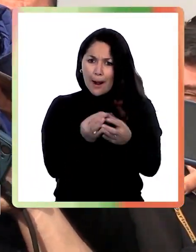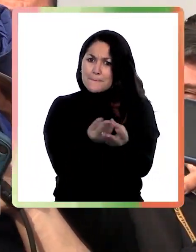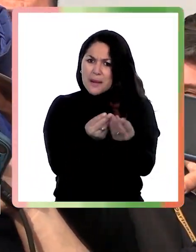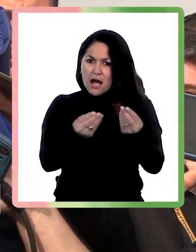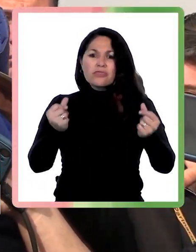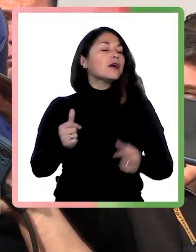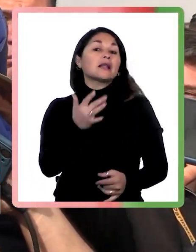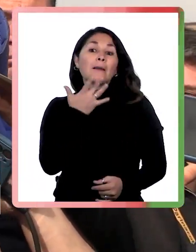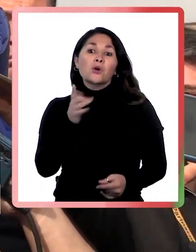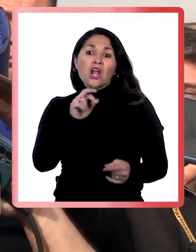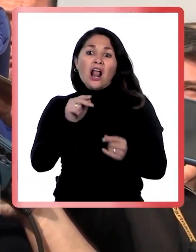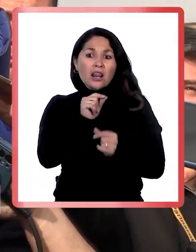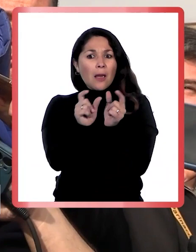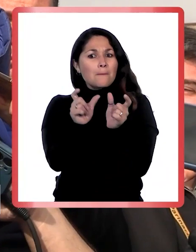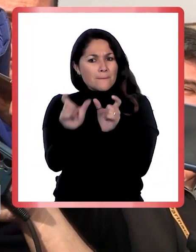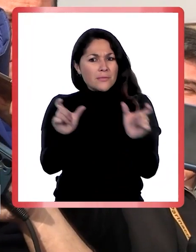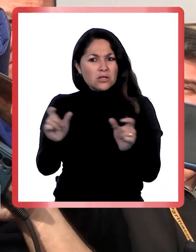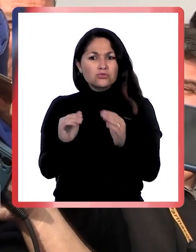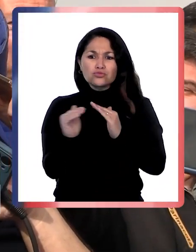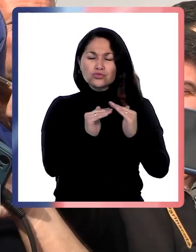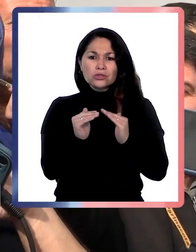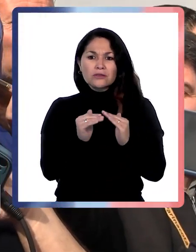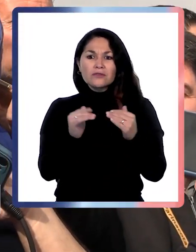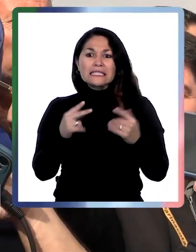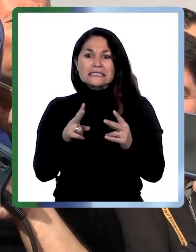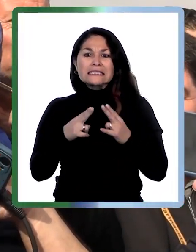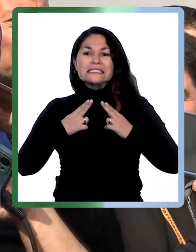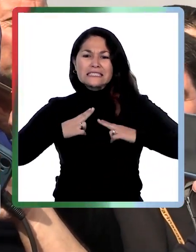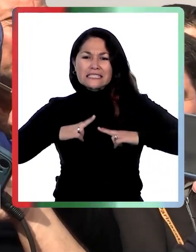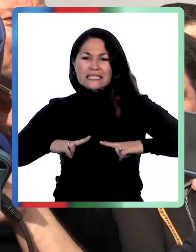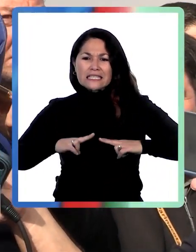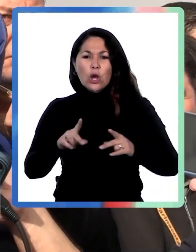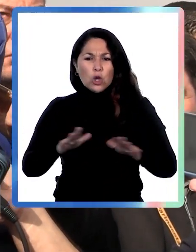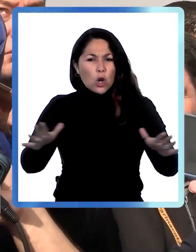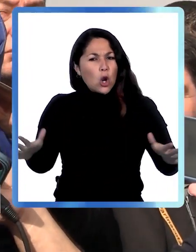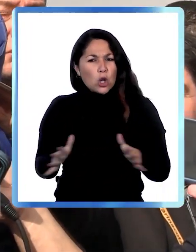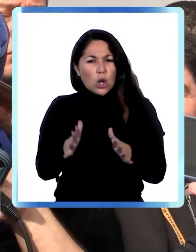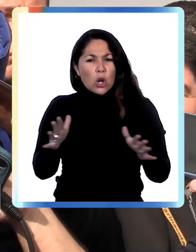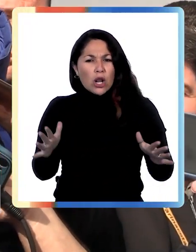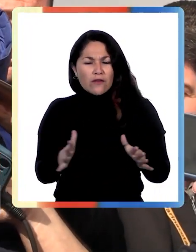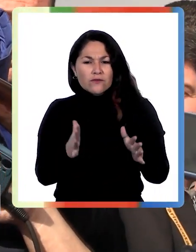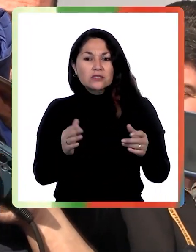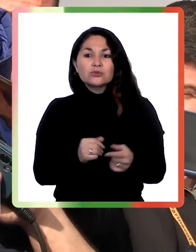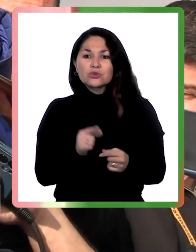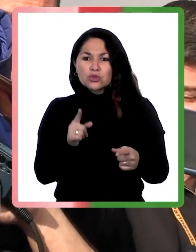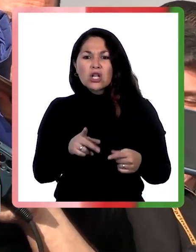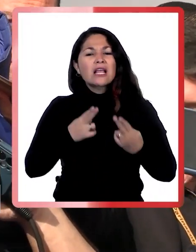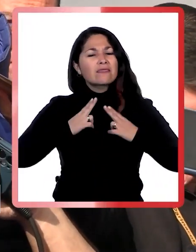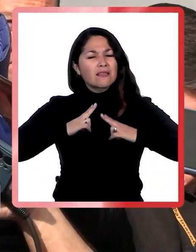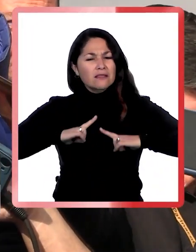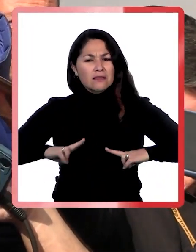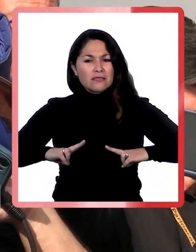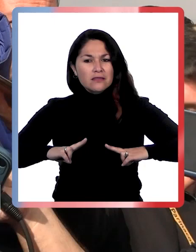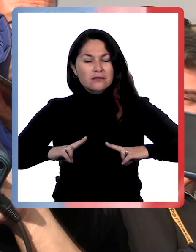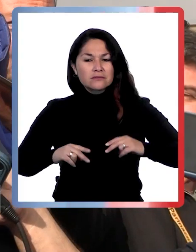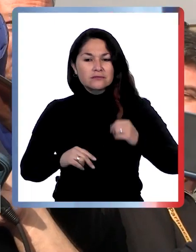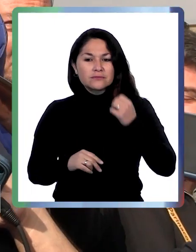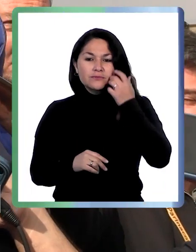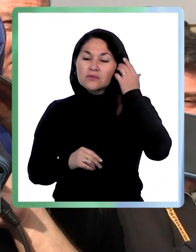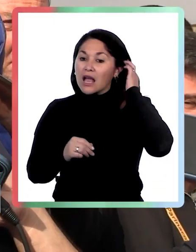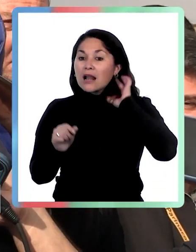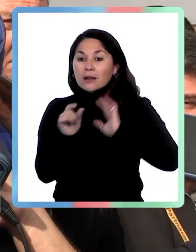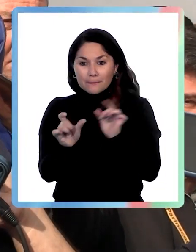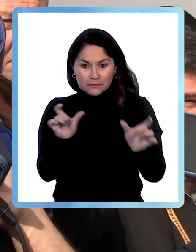bandas porque le vamos a devolver la tranquilidad a los vecinos vamos a hacer nuestro mejor esfuerzo por recuperar sus espacios y devolverle la tranquilidad